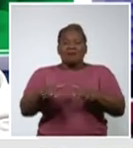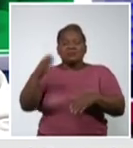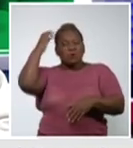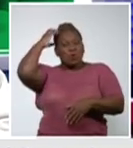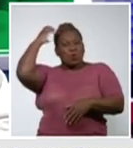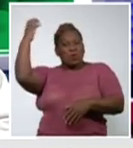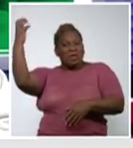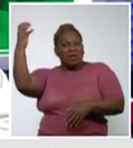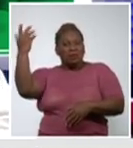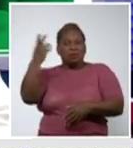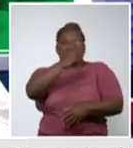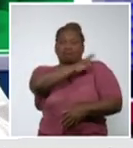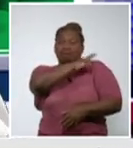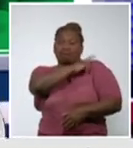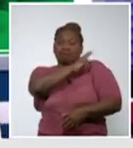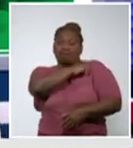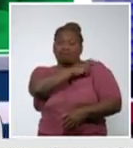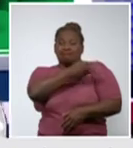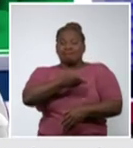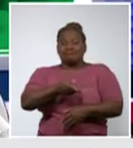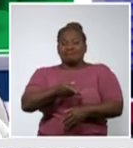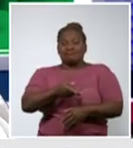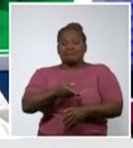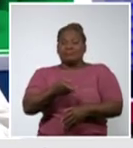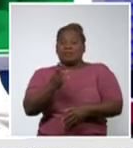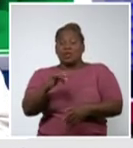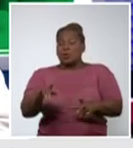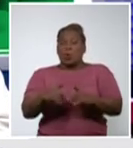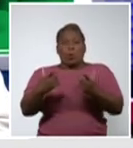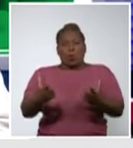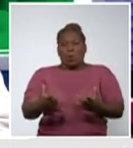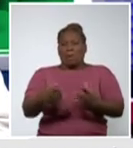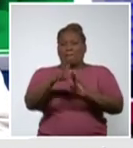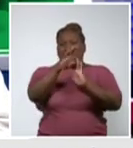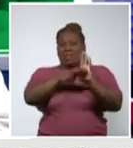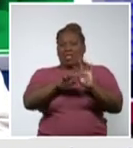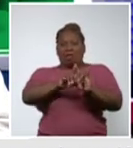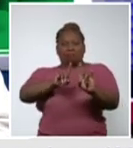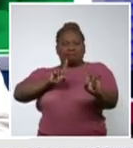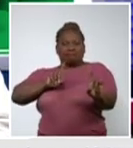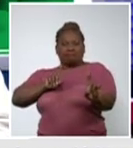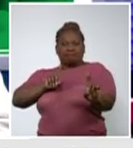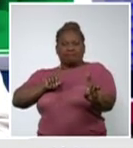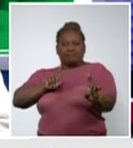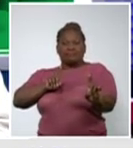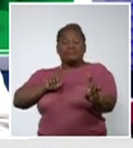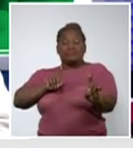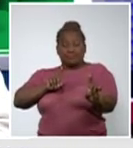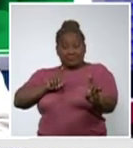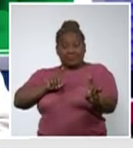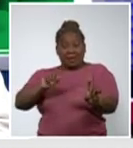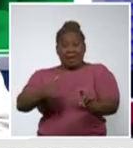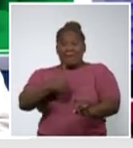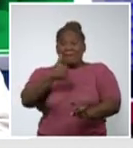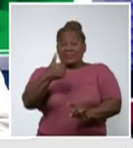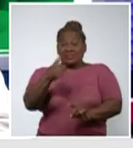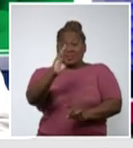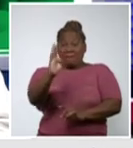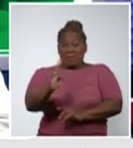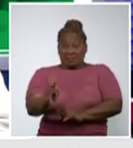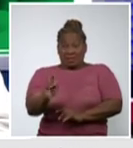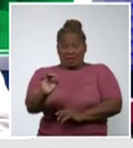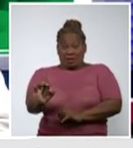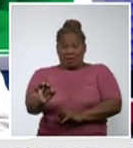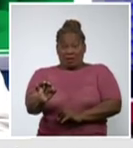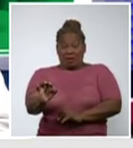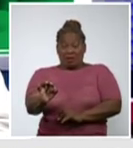alcaldías, aunque han reimplantado las medidas de distanciamiento, sin embargo el presidente brasileño